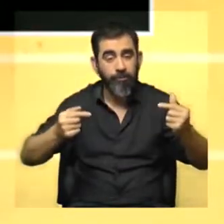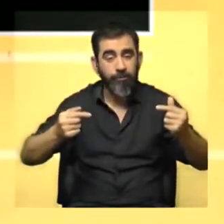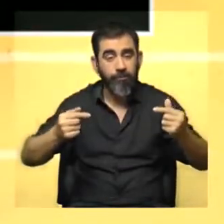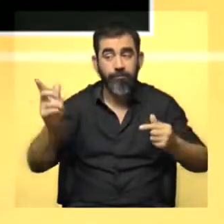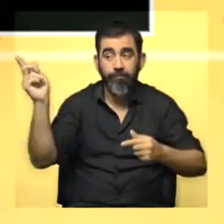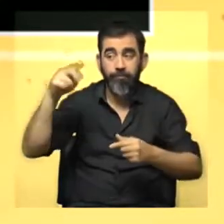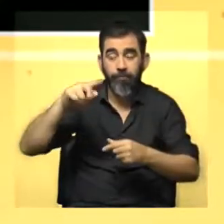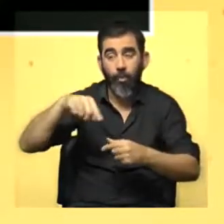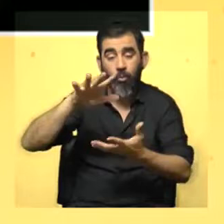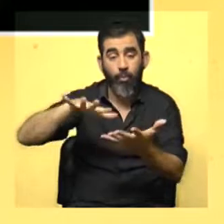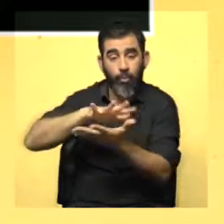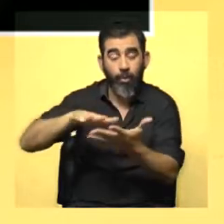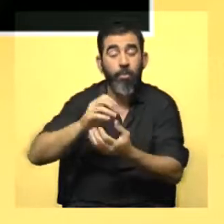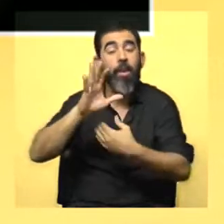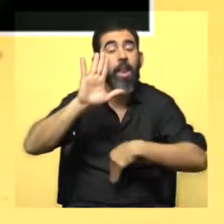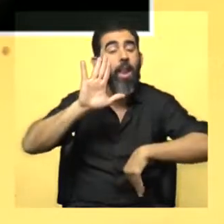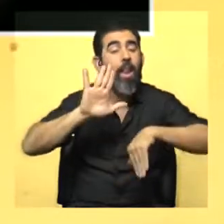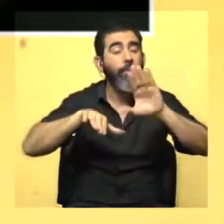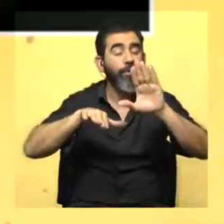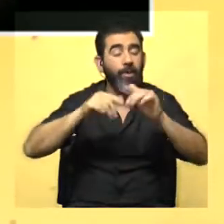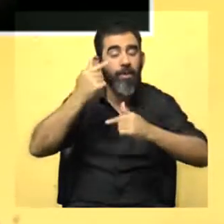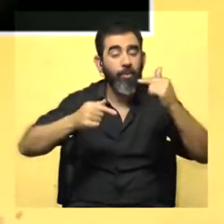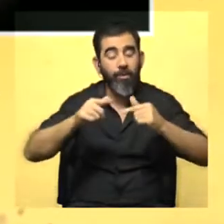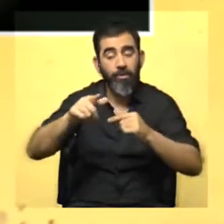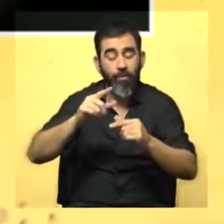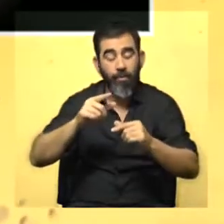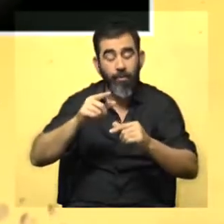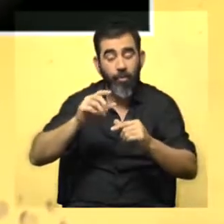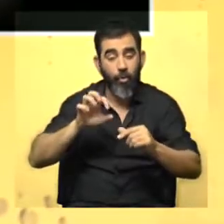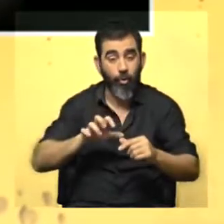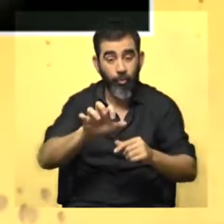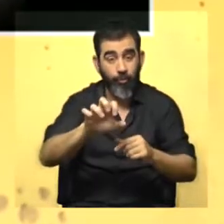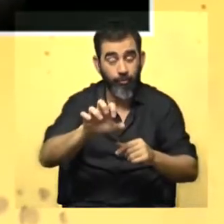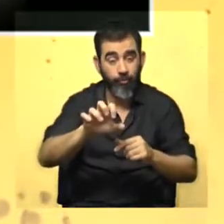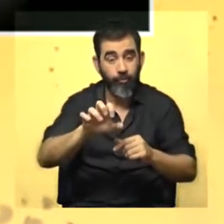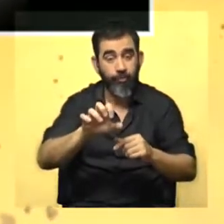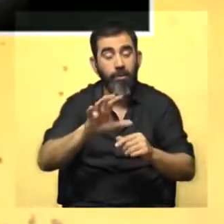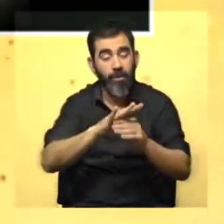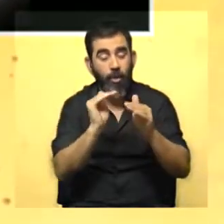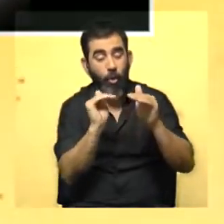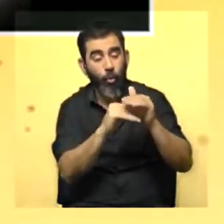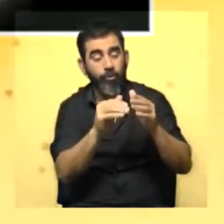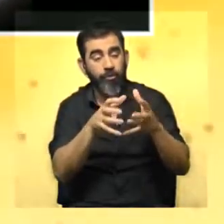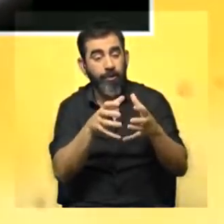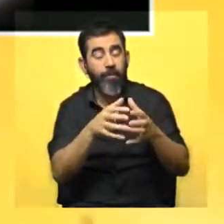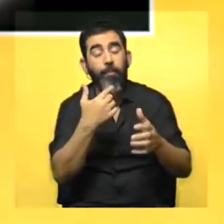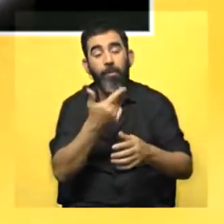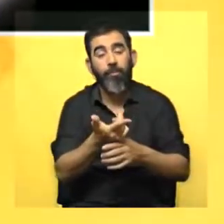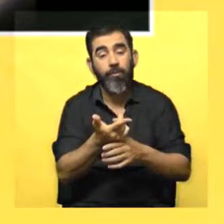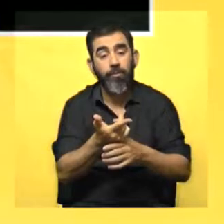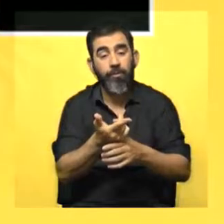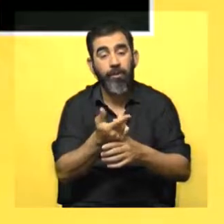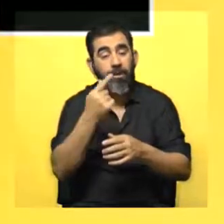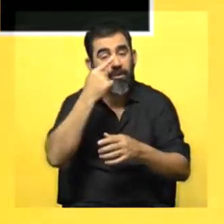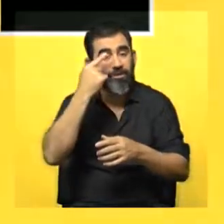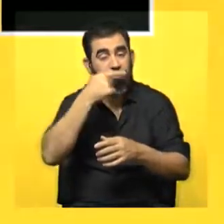vengan de otro lugar, porque la mayoría de los géneros de estos microorganismos son conservados, ya sea en